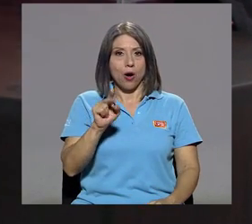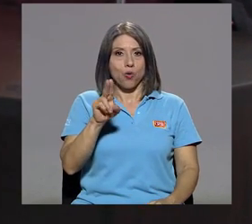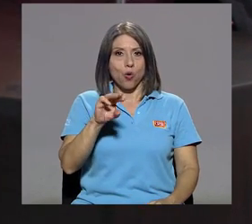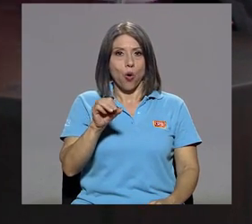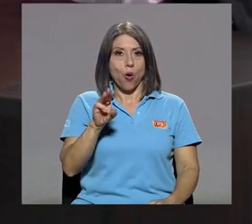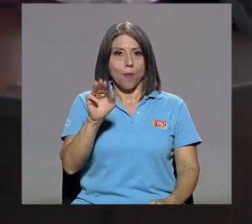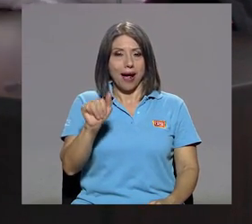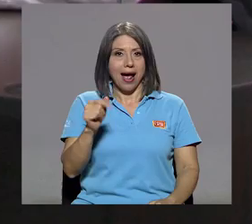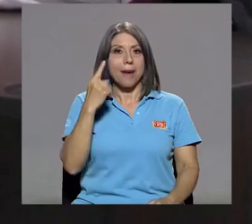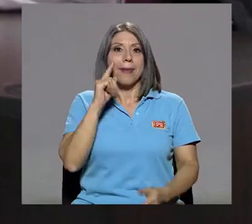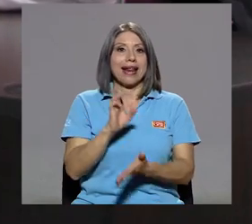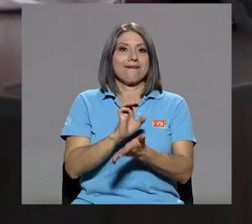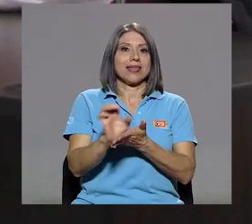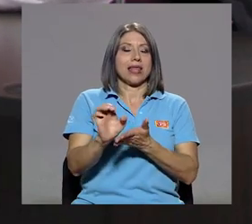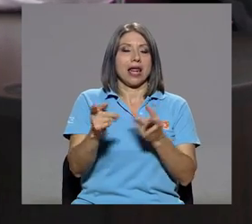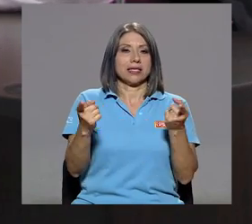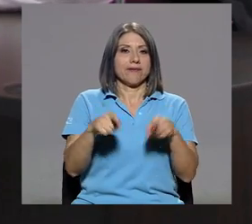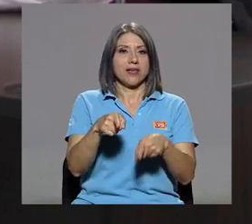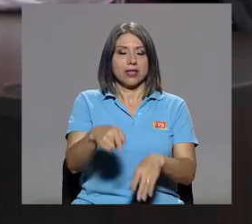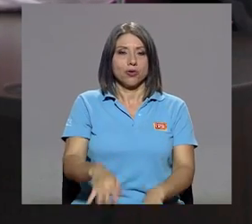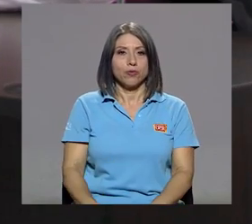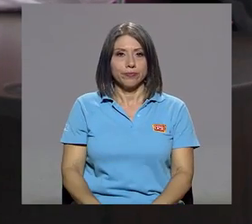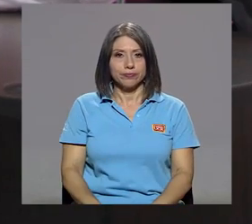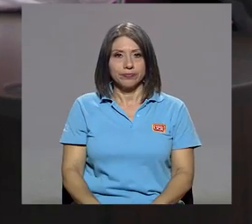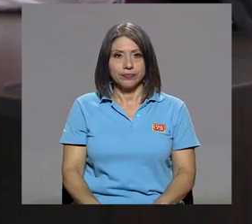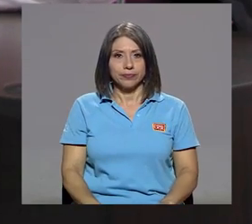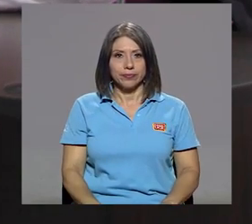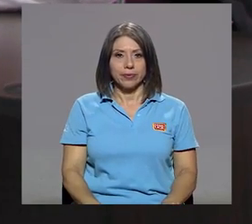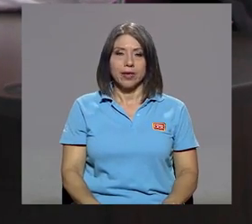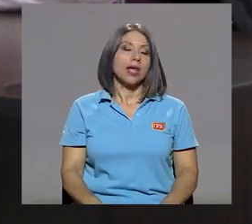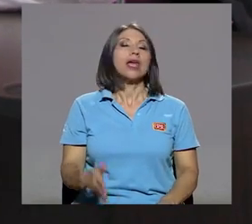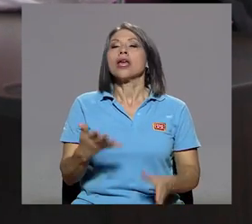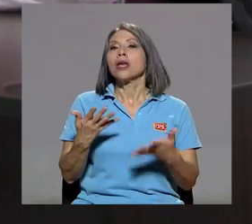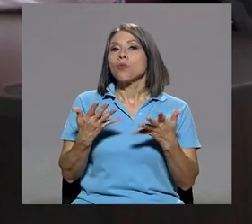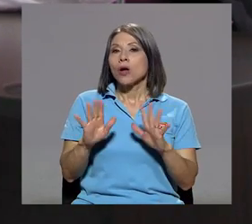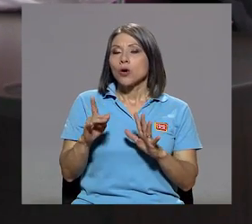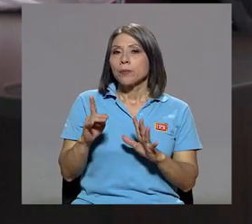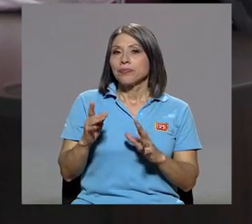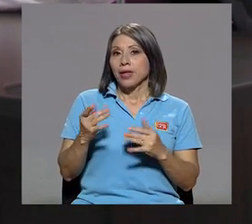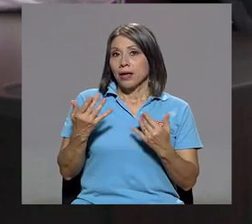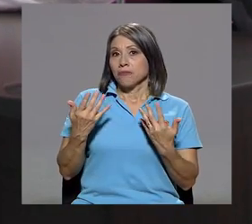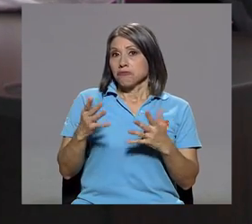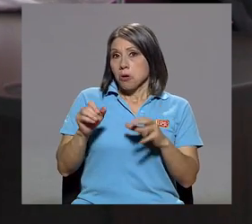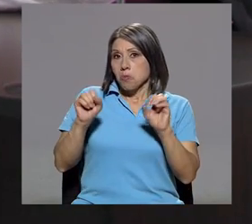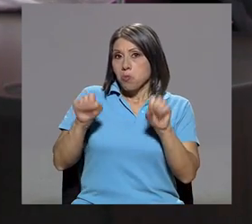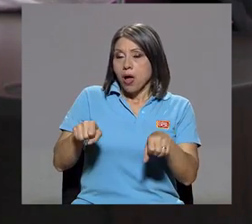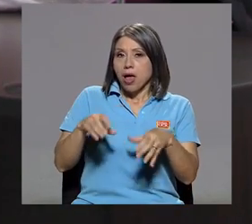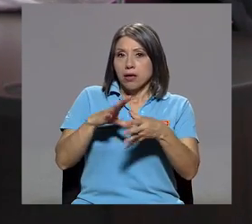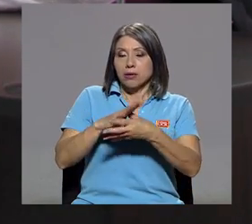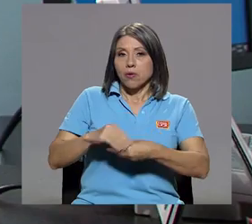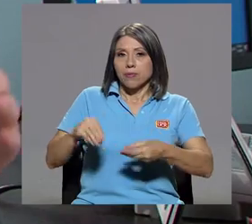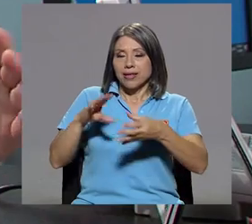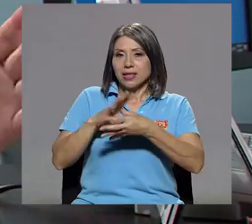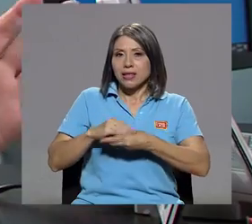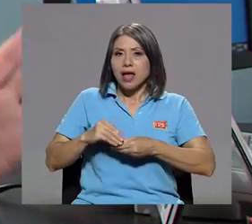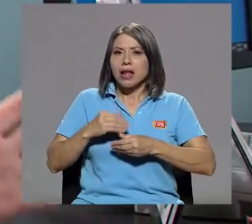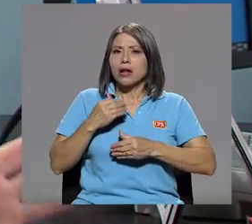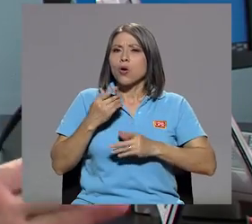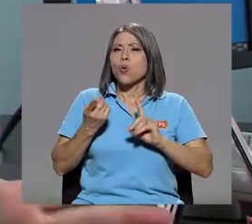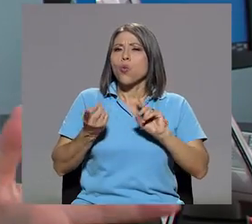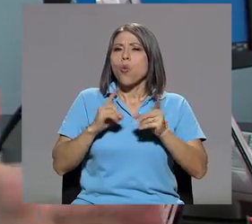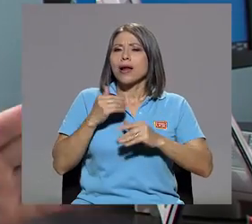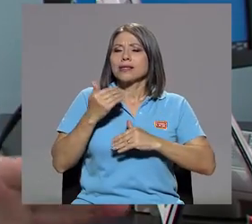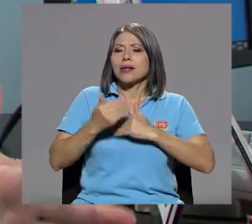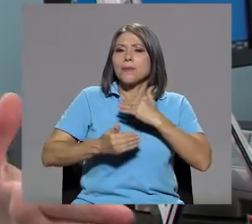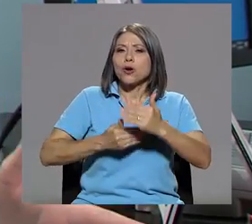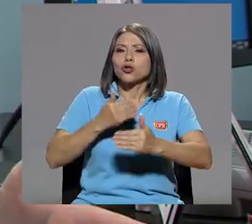digamos, contrarrestar ese efecto, ¿verdad? Y bueno, para ir terminando, ¿nos puede comentar el